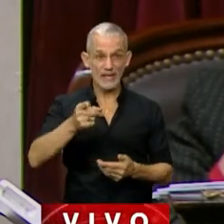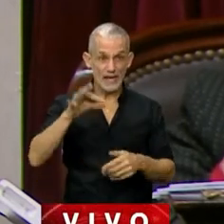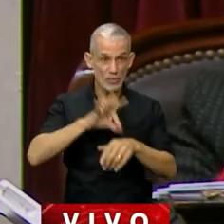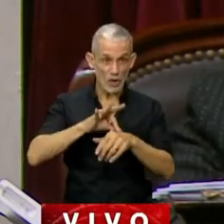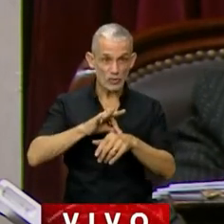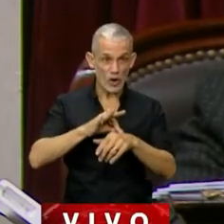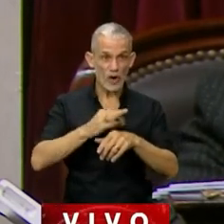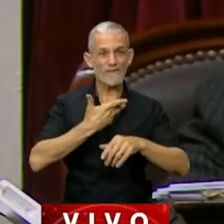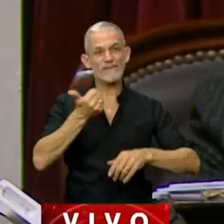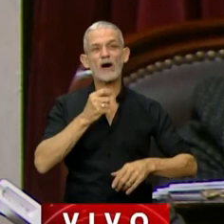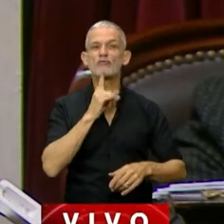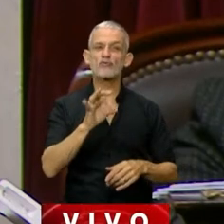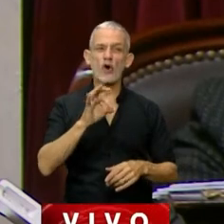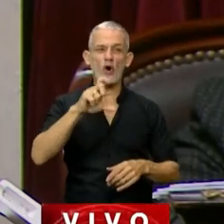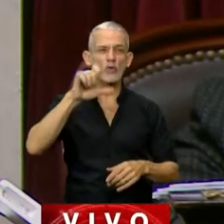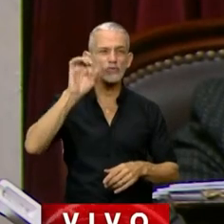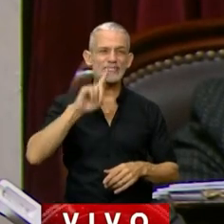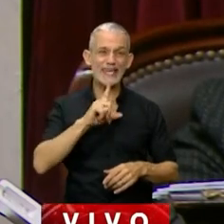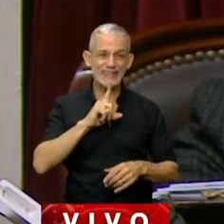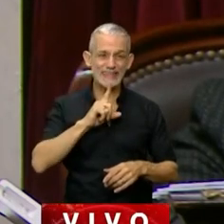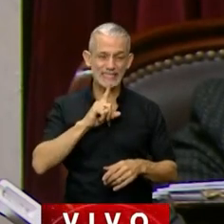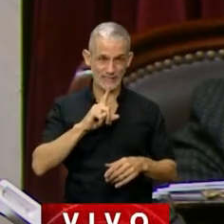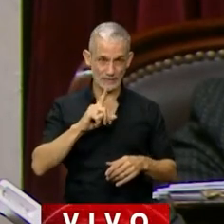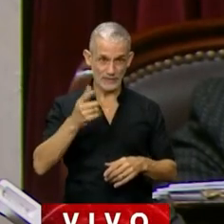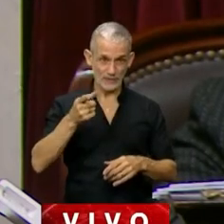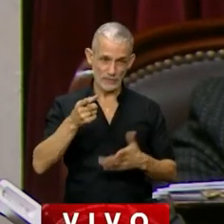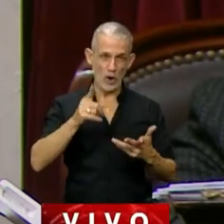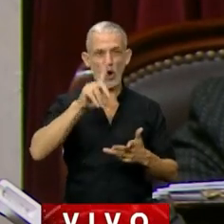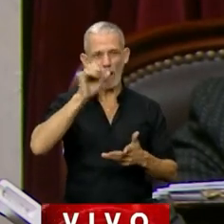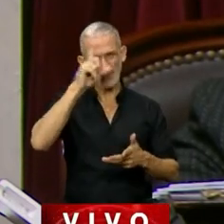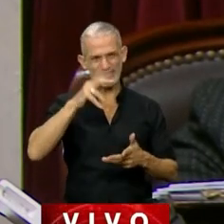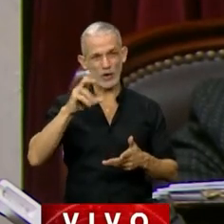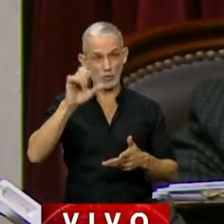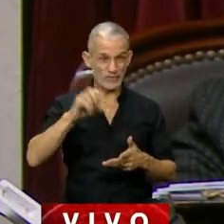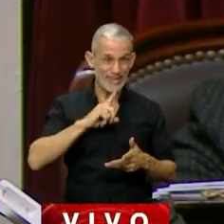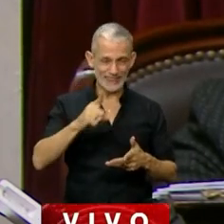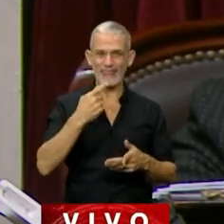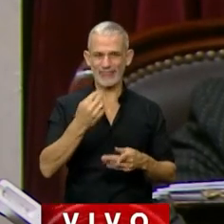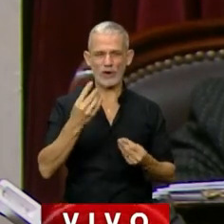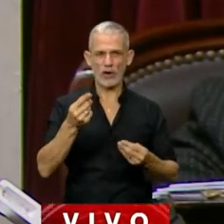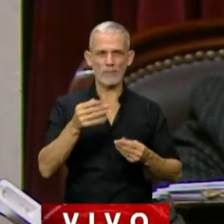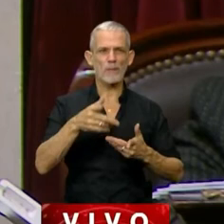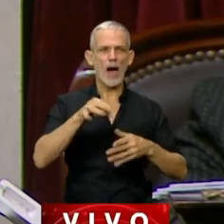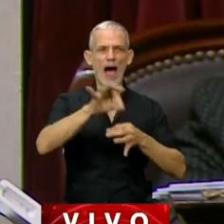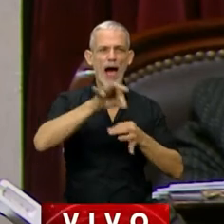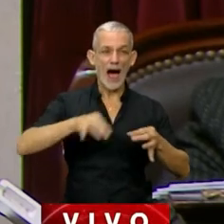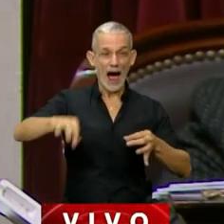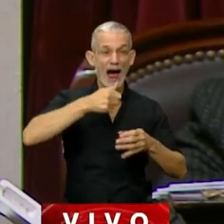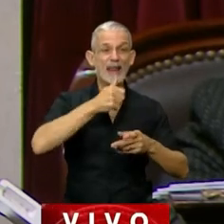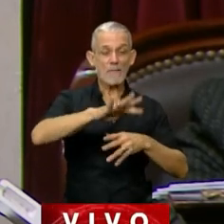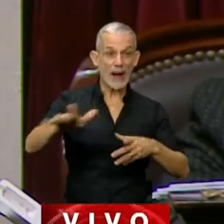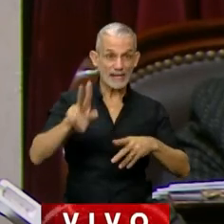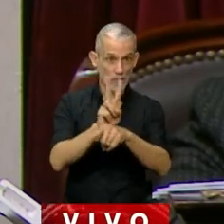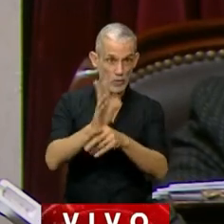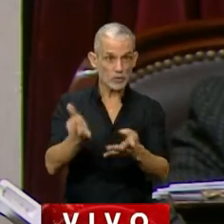el doctor Fausto Culto Cruzet, Fausto López Cruzet, ponderaba que el establecimiento de un área marina